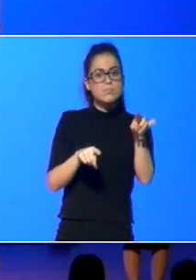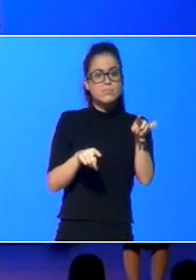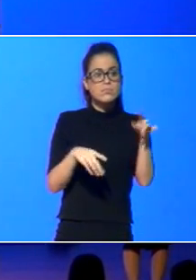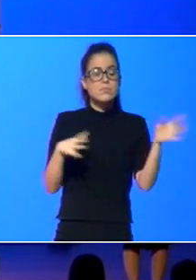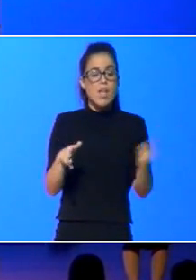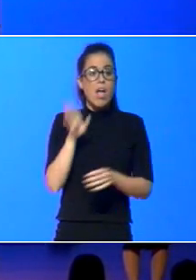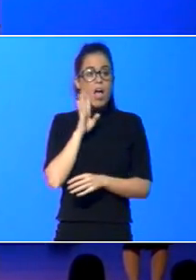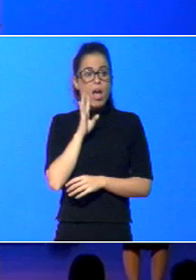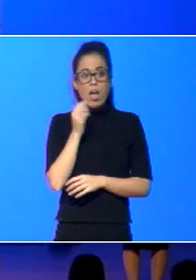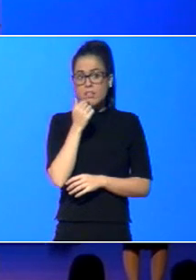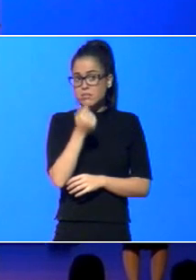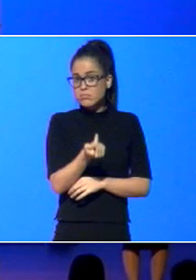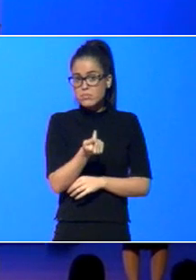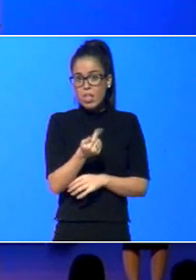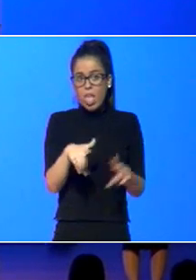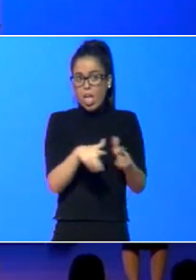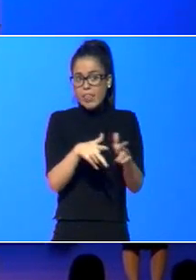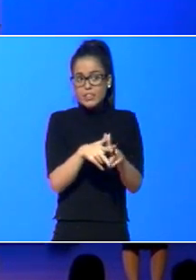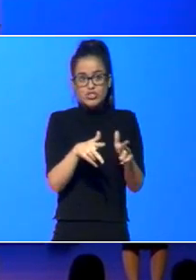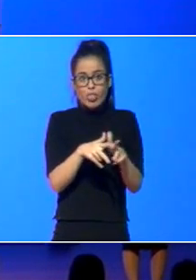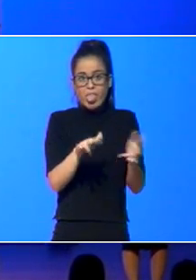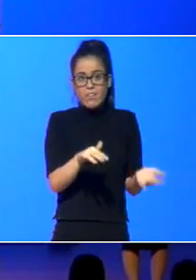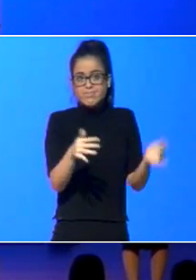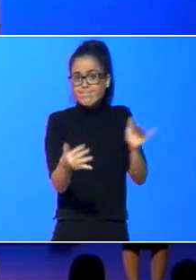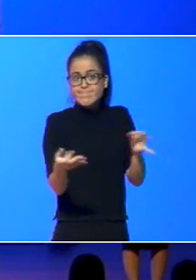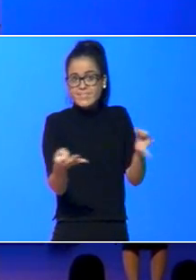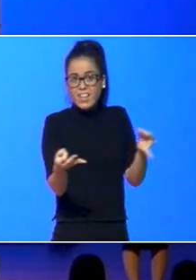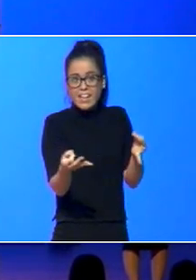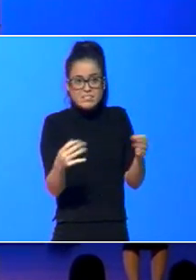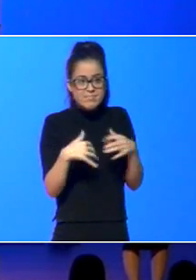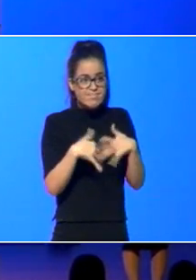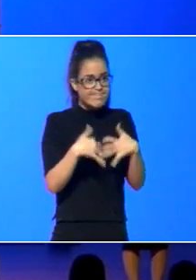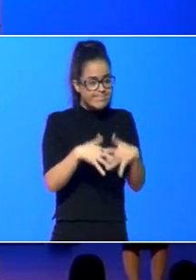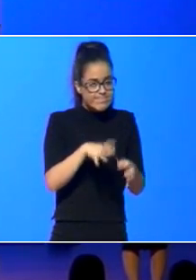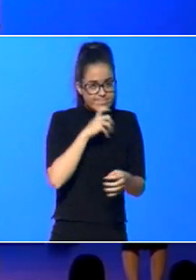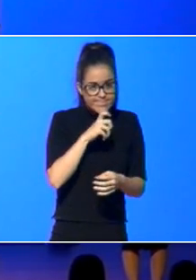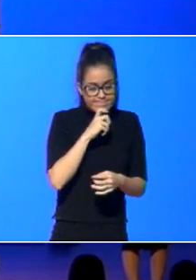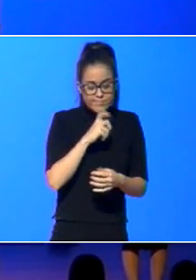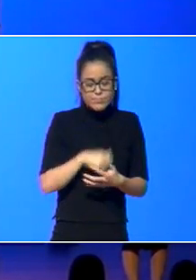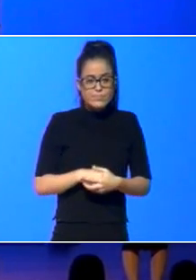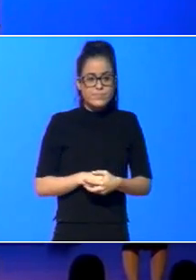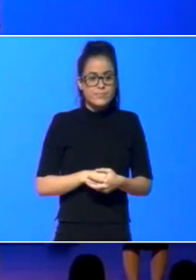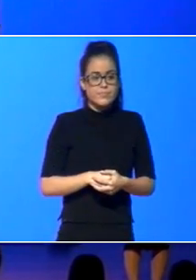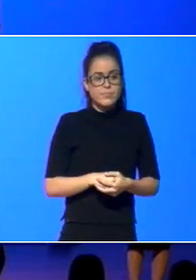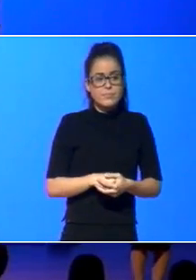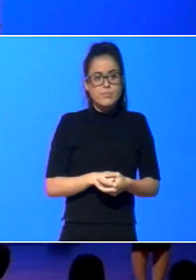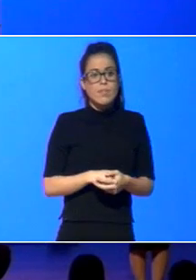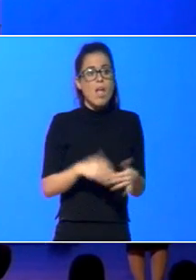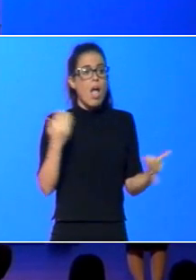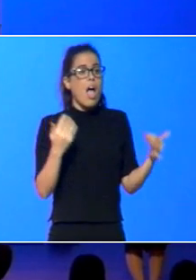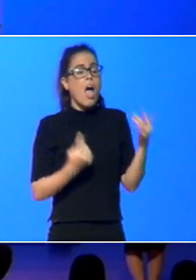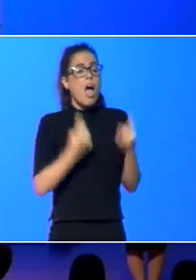lo que la sociedad es y cómo se articula. Y algunas pequeñas reflexiones en